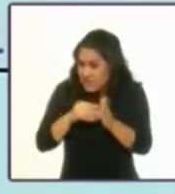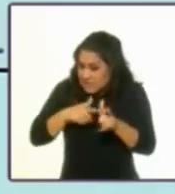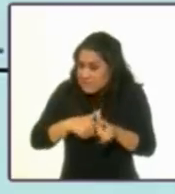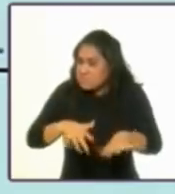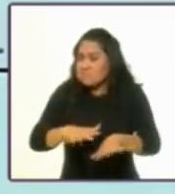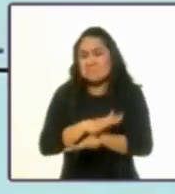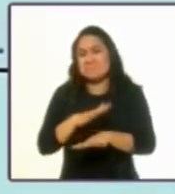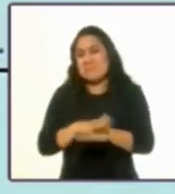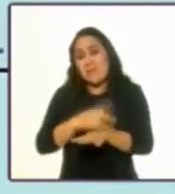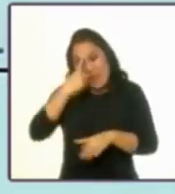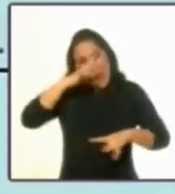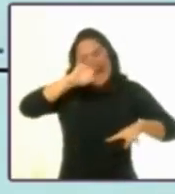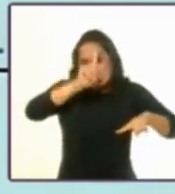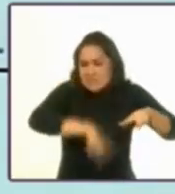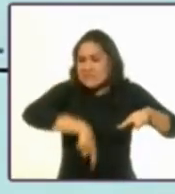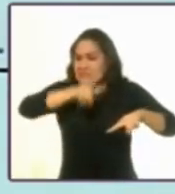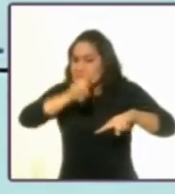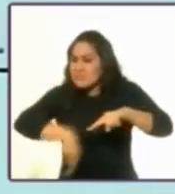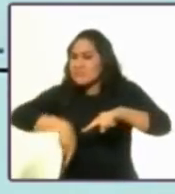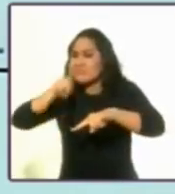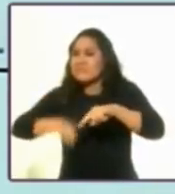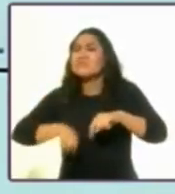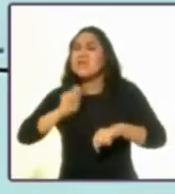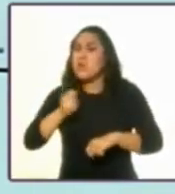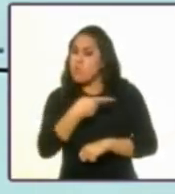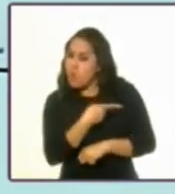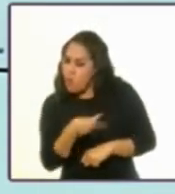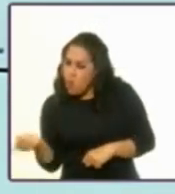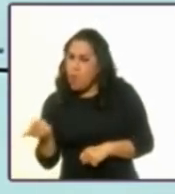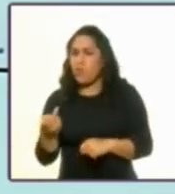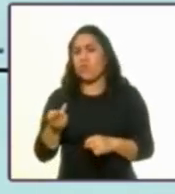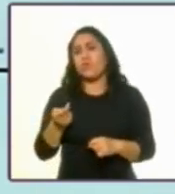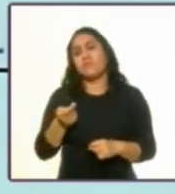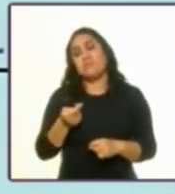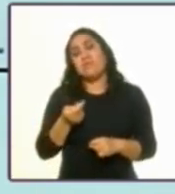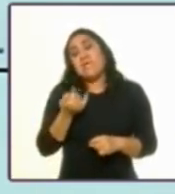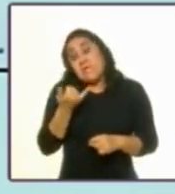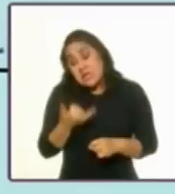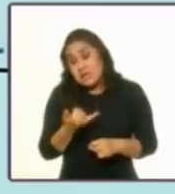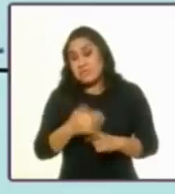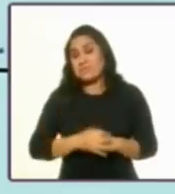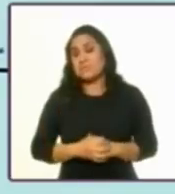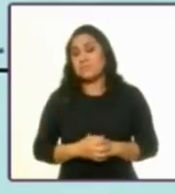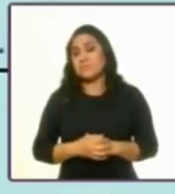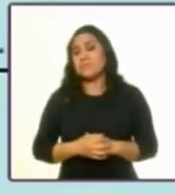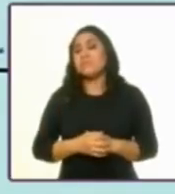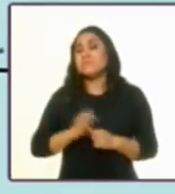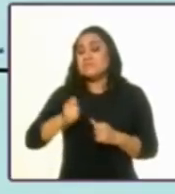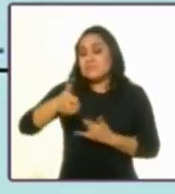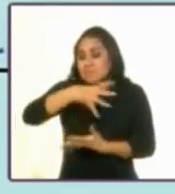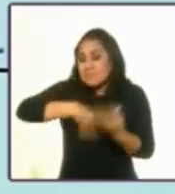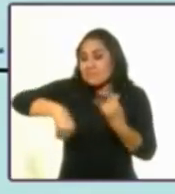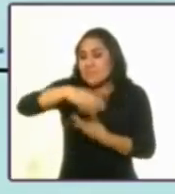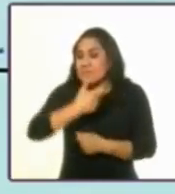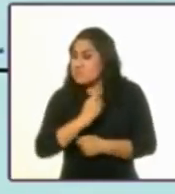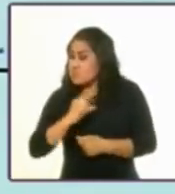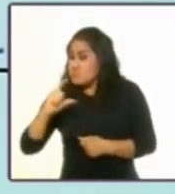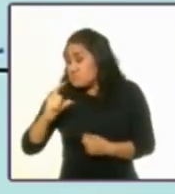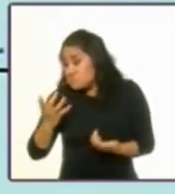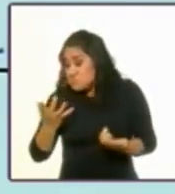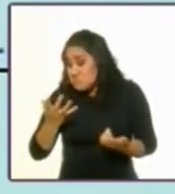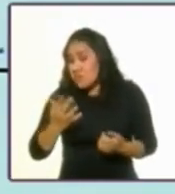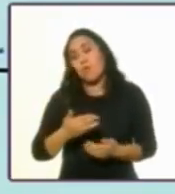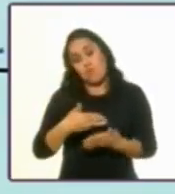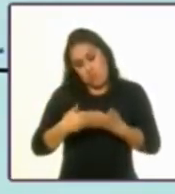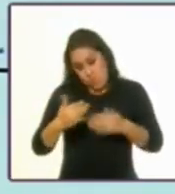de combate a la pobreza y sobre todo a la sustentabilidad económica por lo tanto